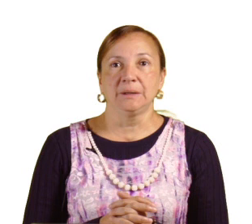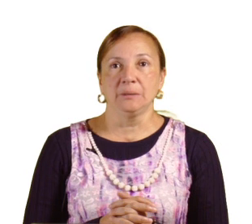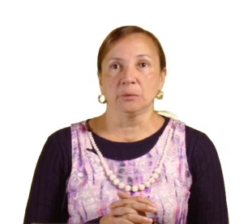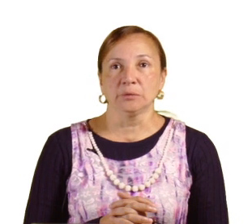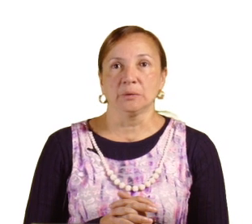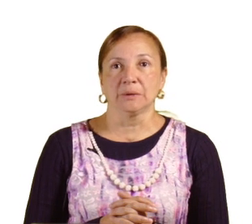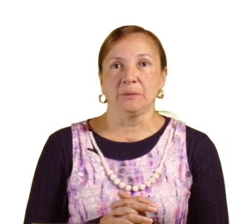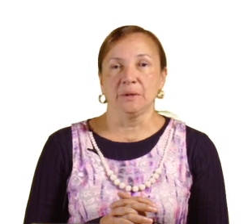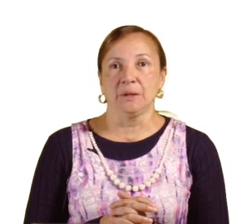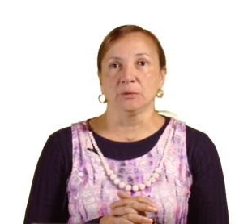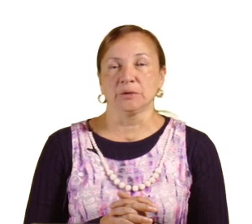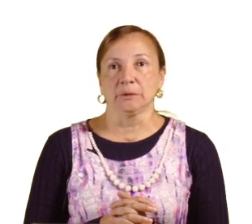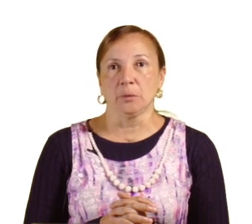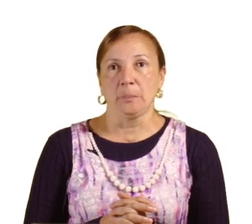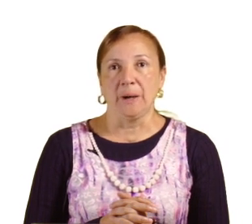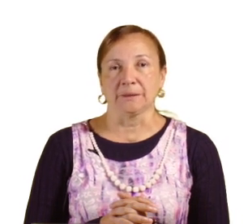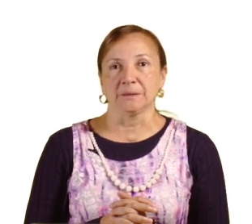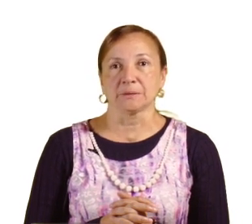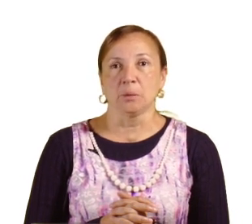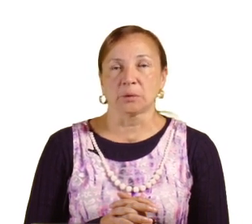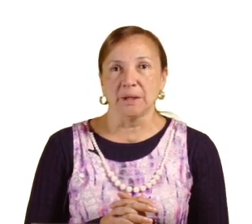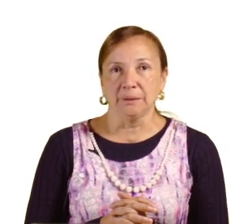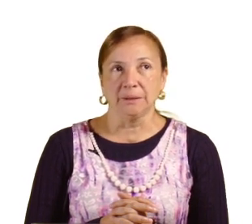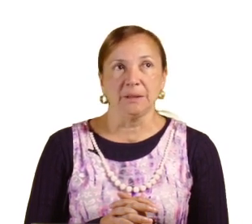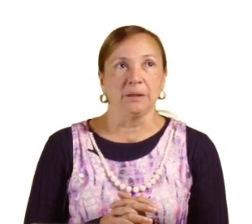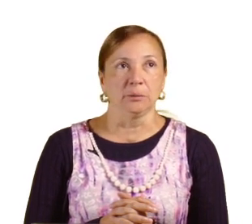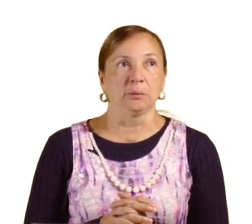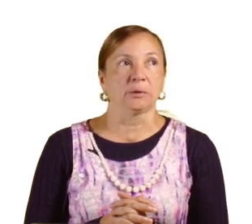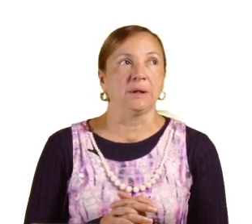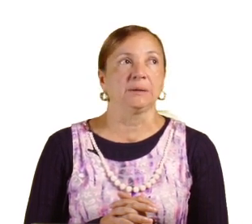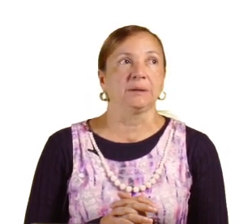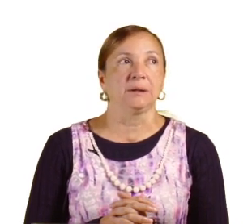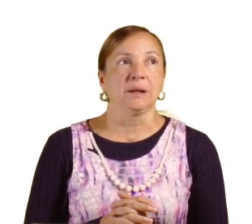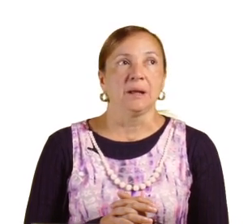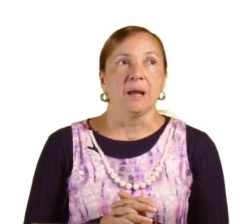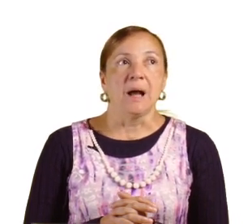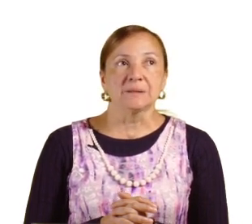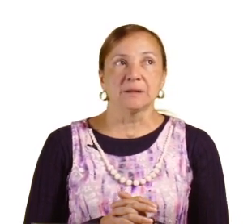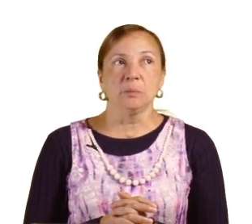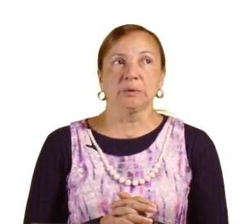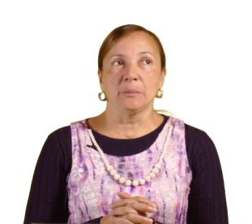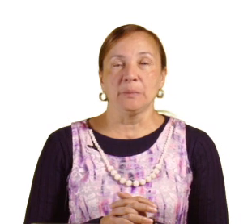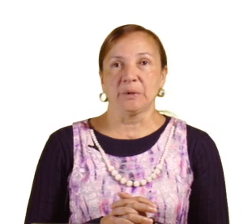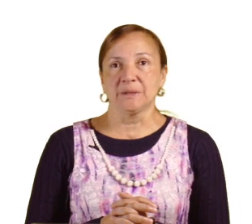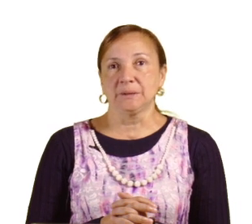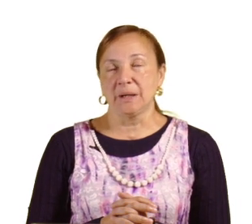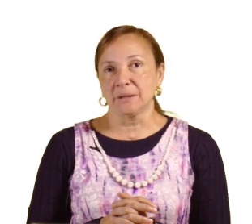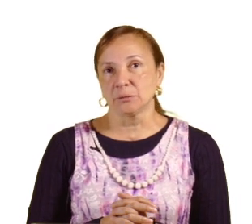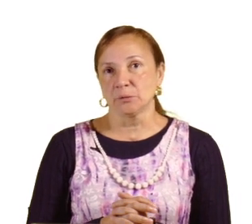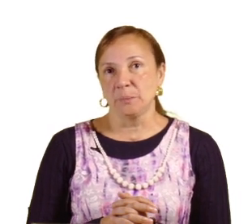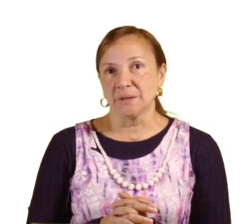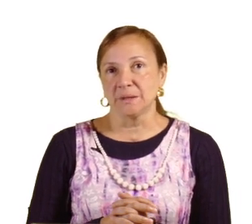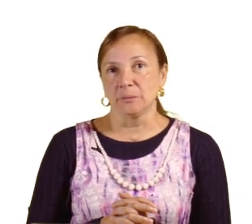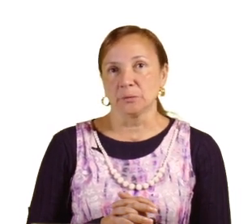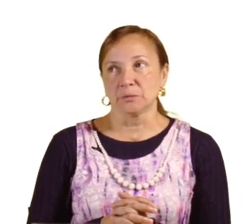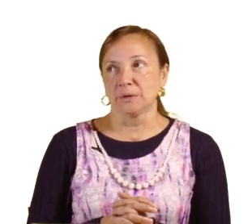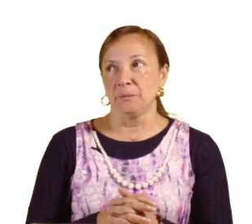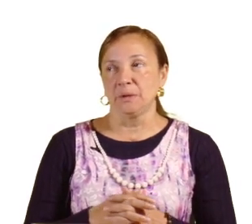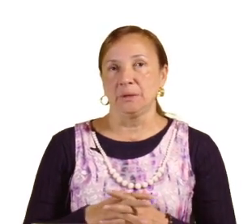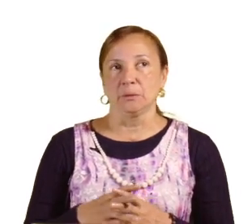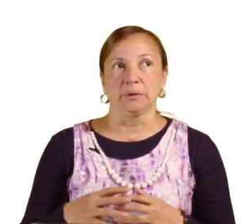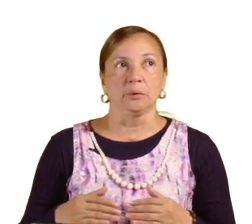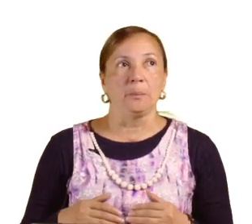sus activos divididos en dos partes, corriente y no corriente, así como también presentará sus